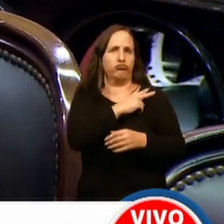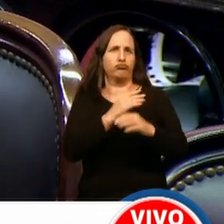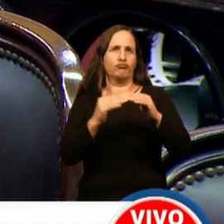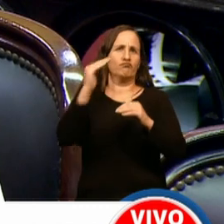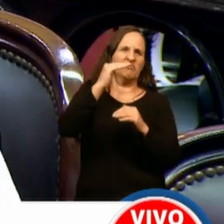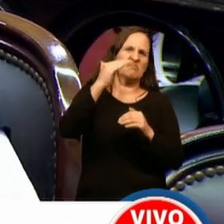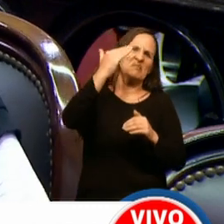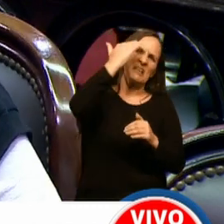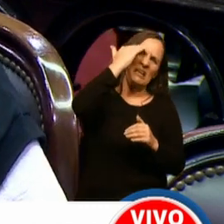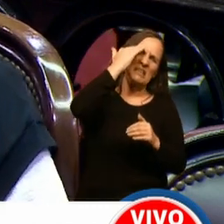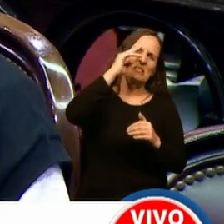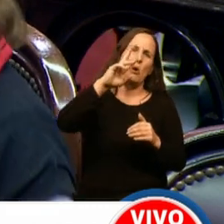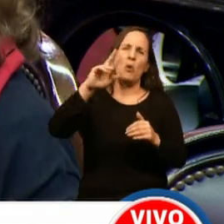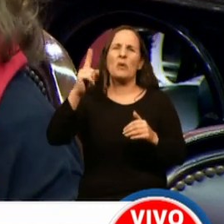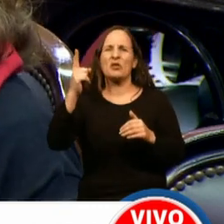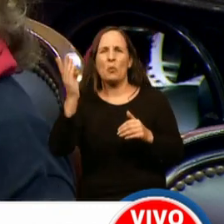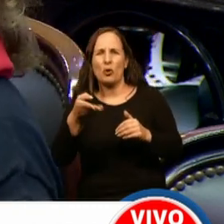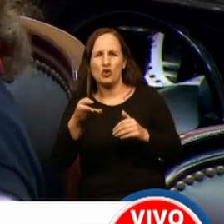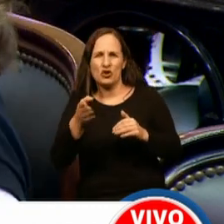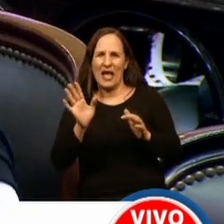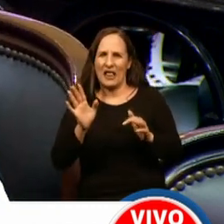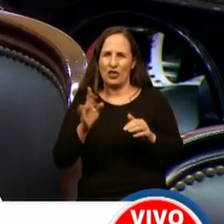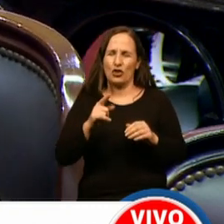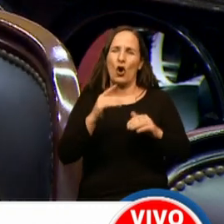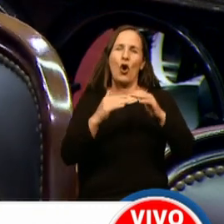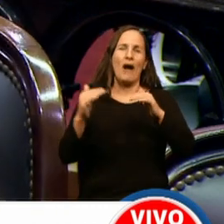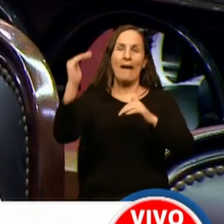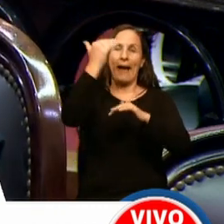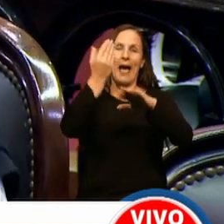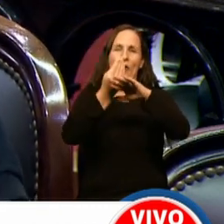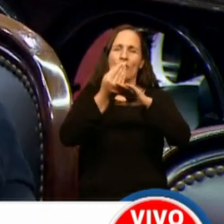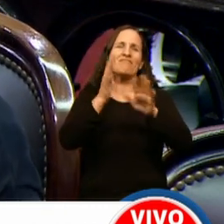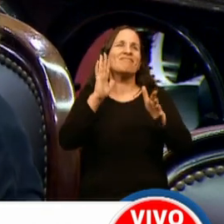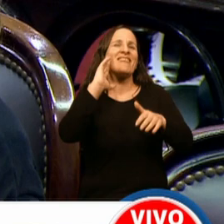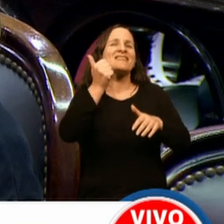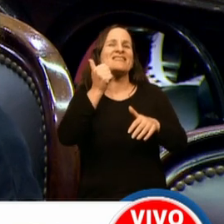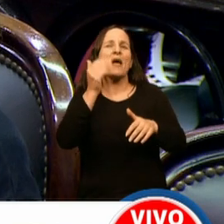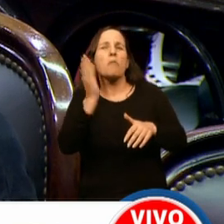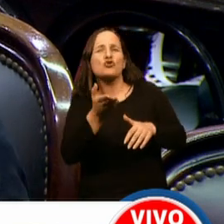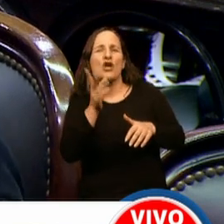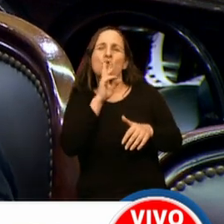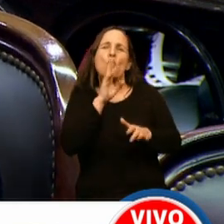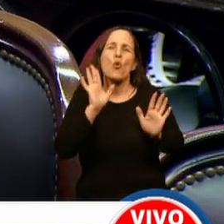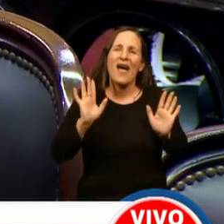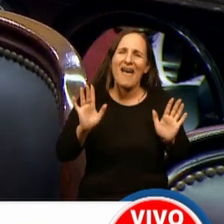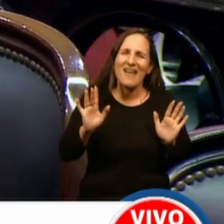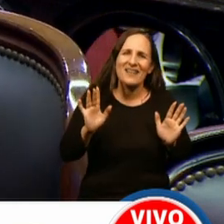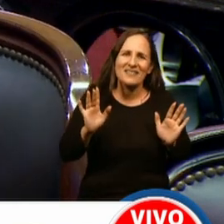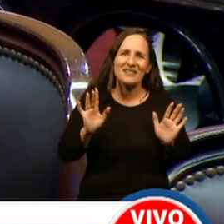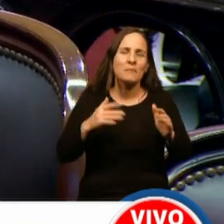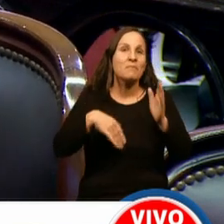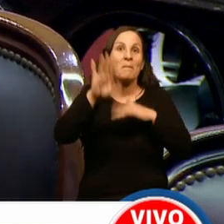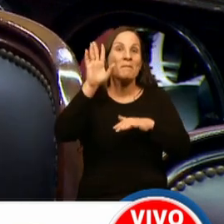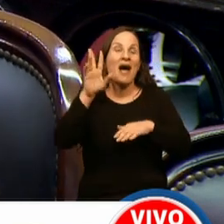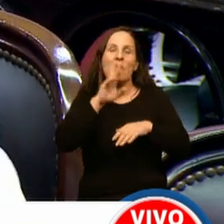15 21 por ciento o en la gestión general el 16 por ciento son mujeres suele encasillar se la hacen